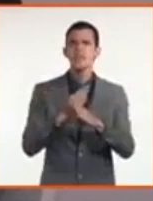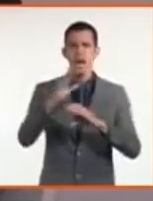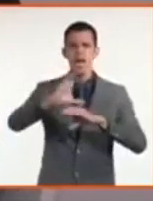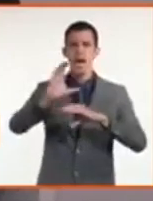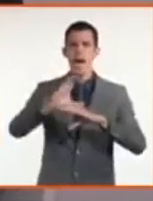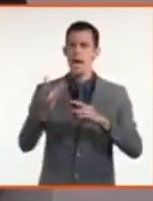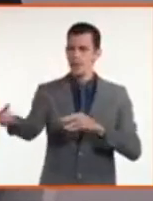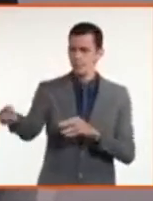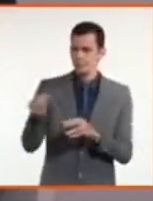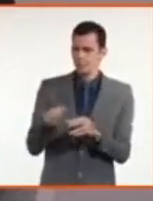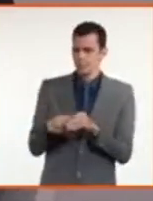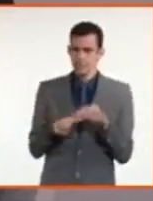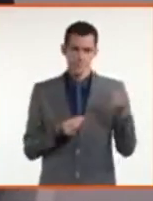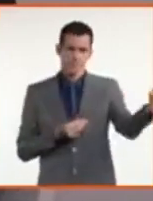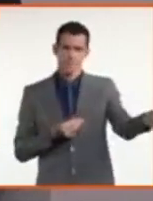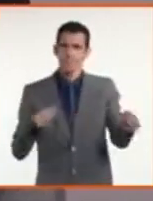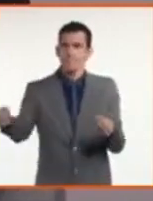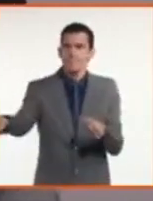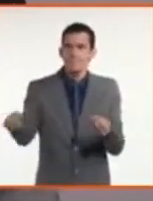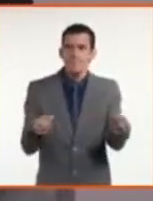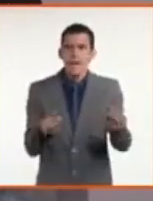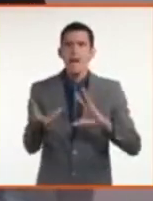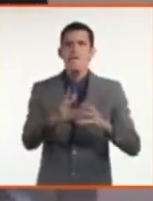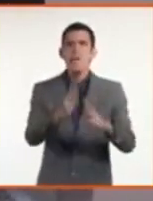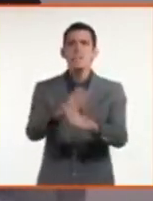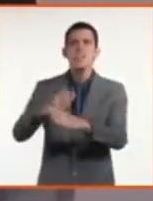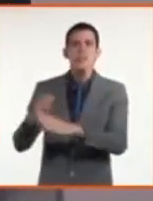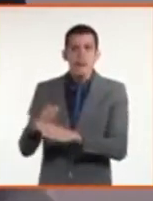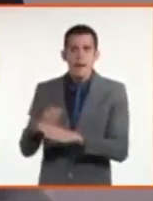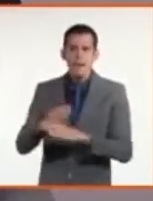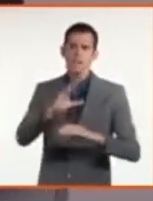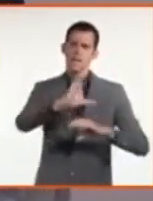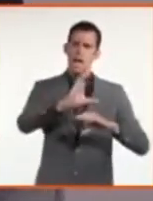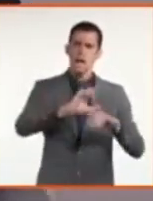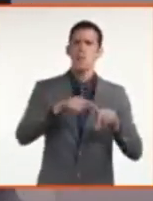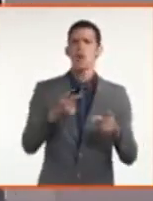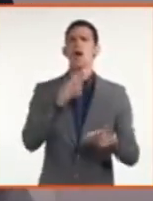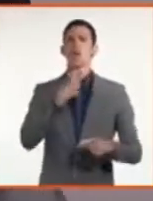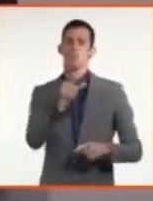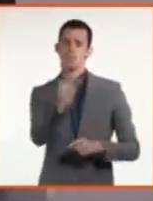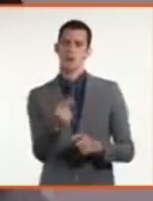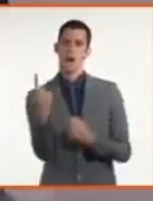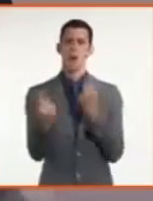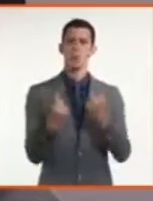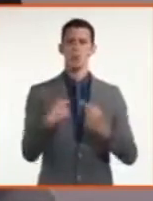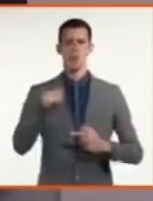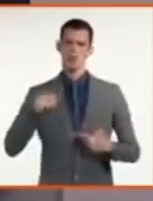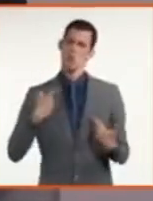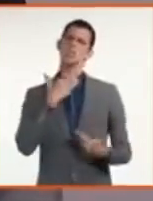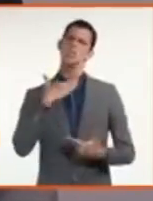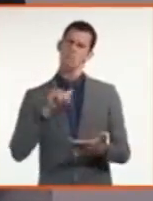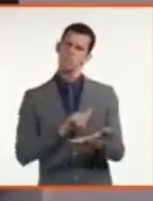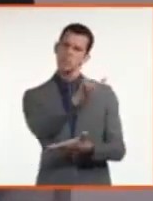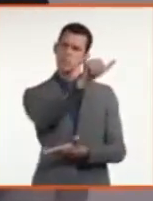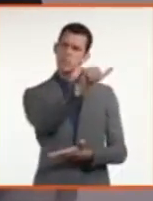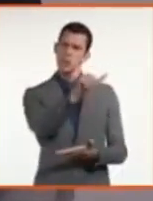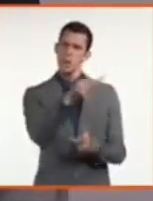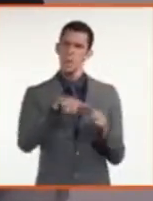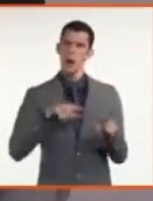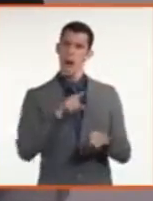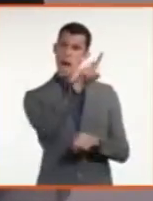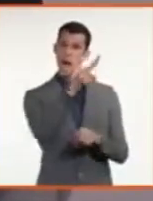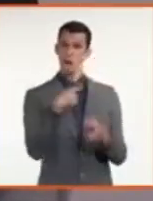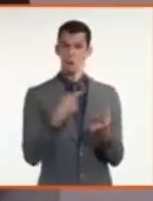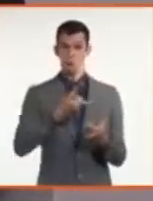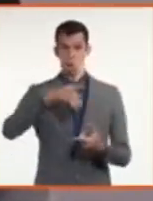efectivo para determinadas operaciones puede ser para para viajar al exterior para emigrar para viajes los males que las personas van y regresan por la